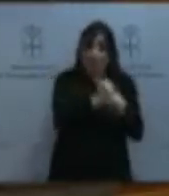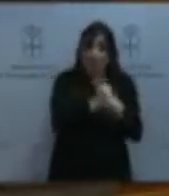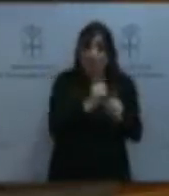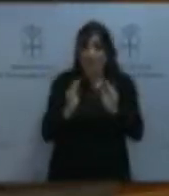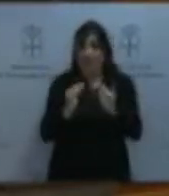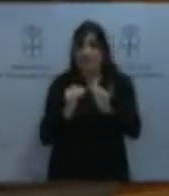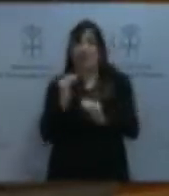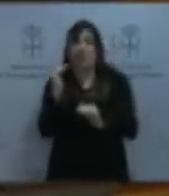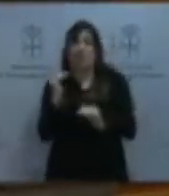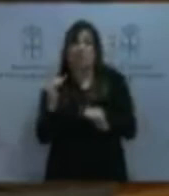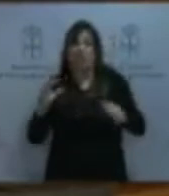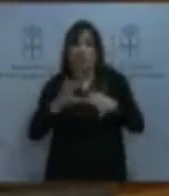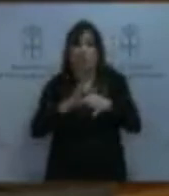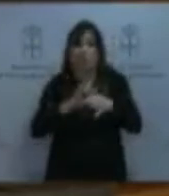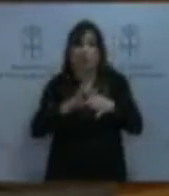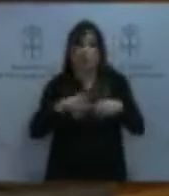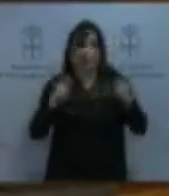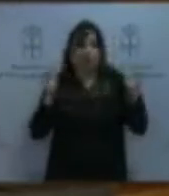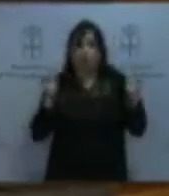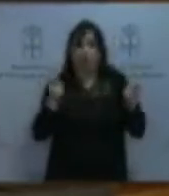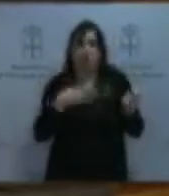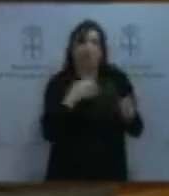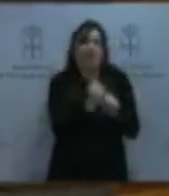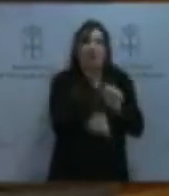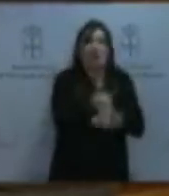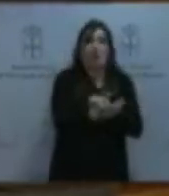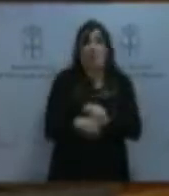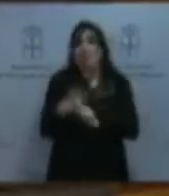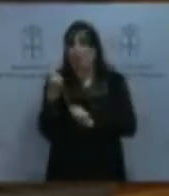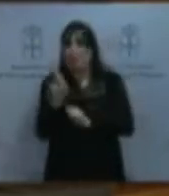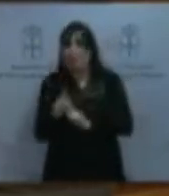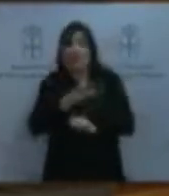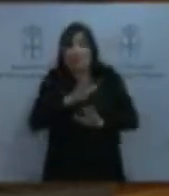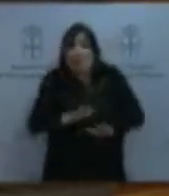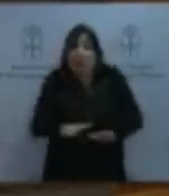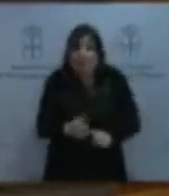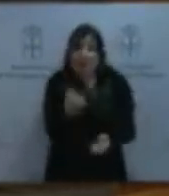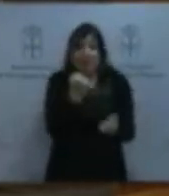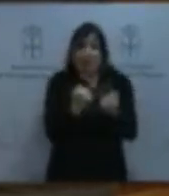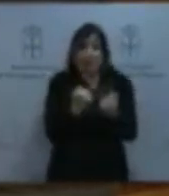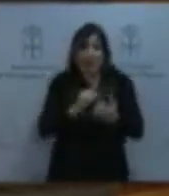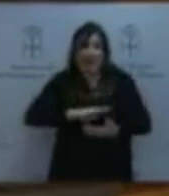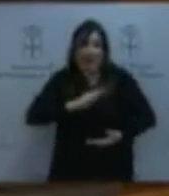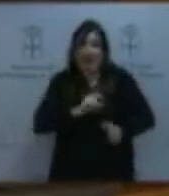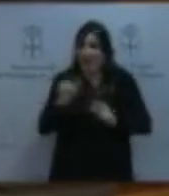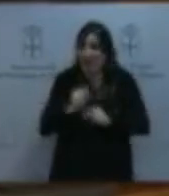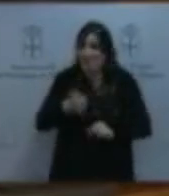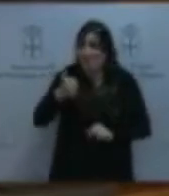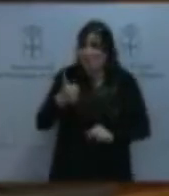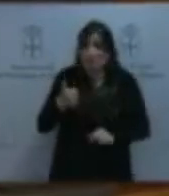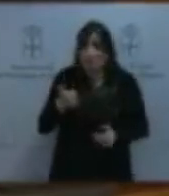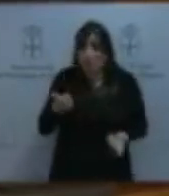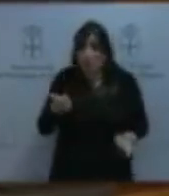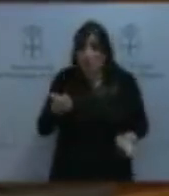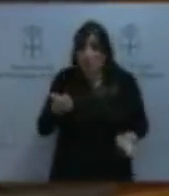lo destruye. Segundo, porque no ha hecho de nuestra economía más capaz de la exportación. Las exportaciones, el ciclo de exportaciones entre 2000 y